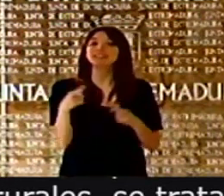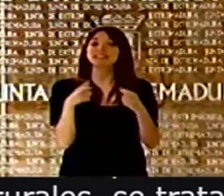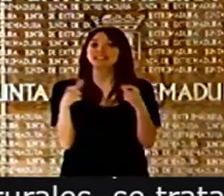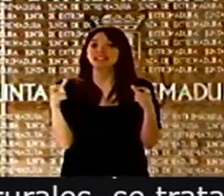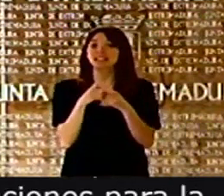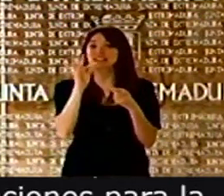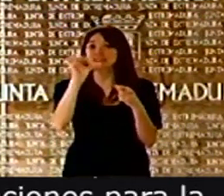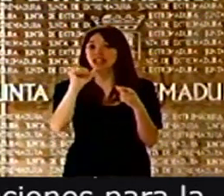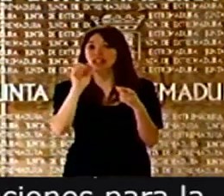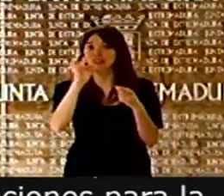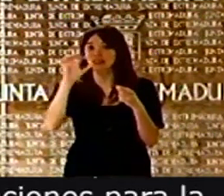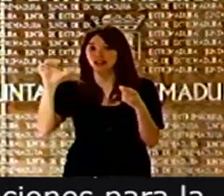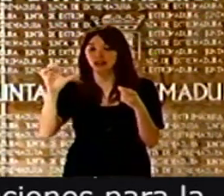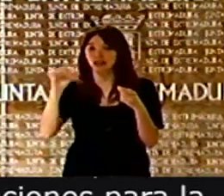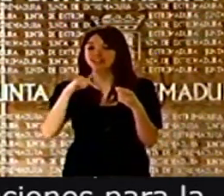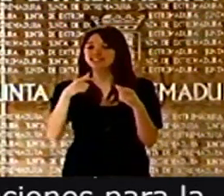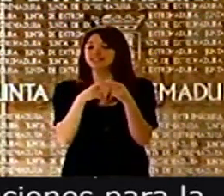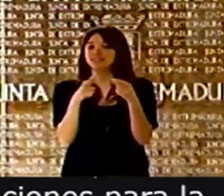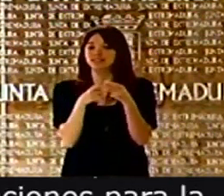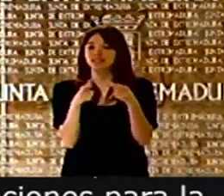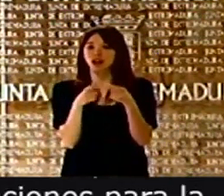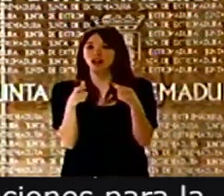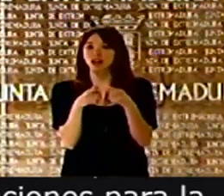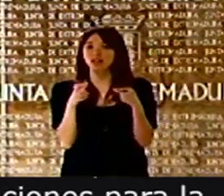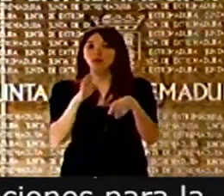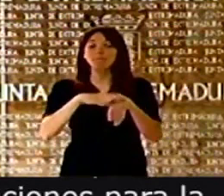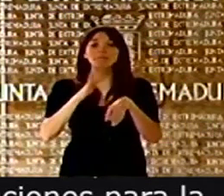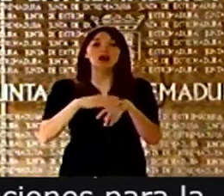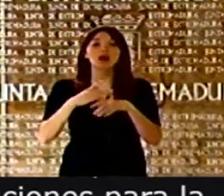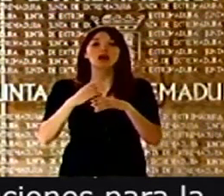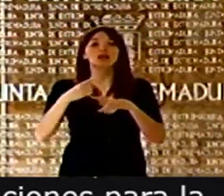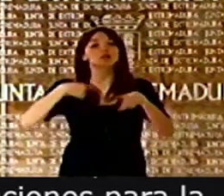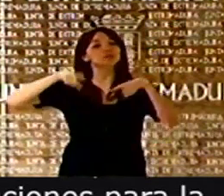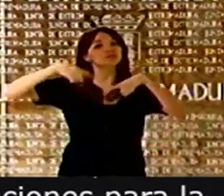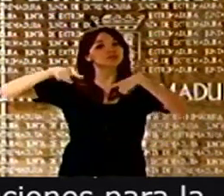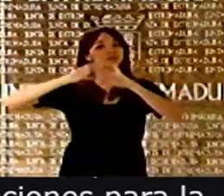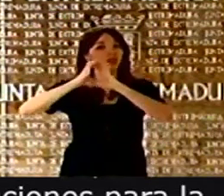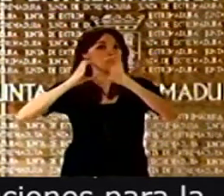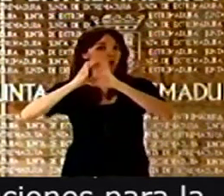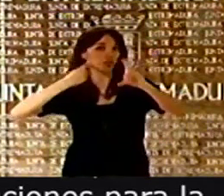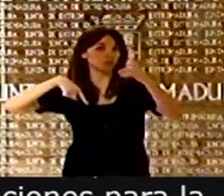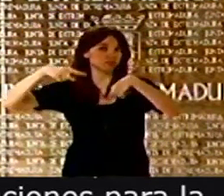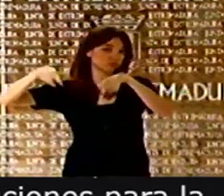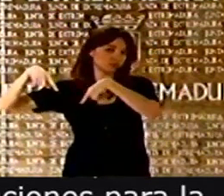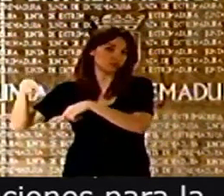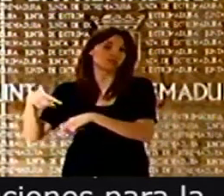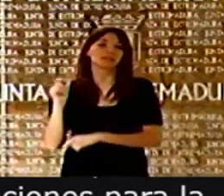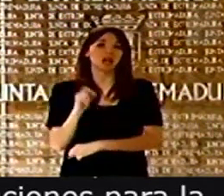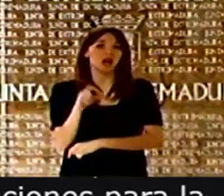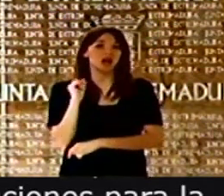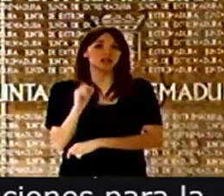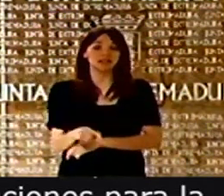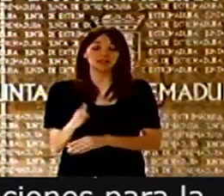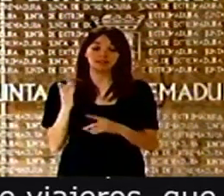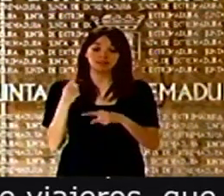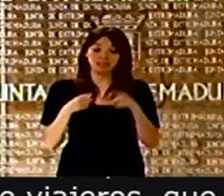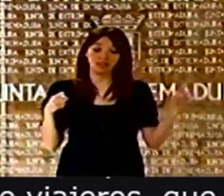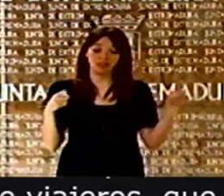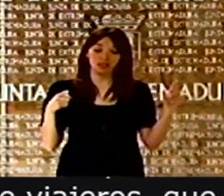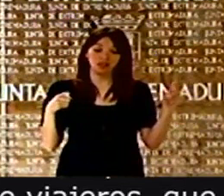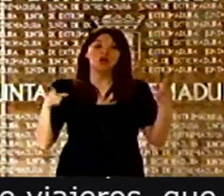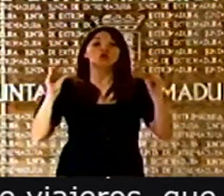SATE, que es la tarjeta del transporte regular de viajeros, que tiene una parte de la misma, una subvención